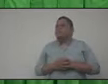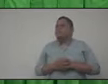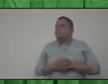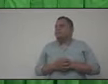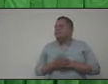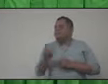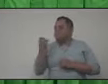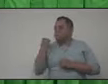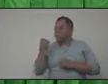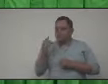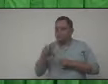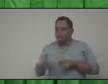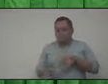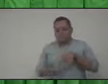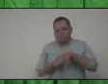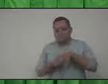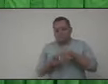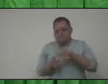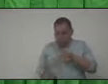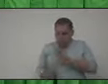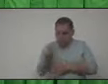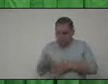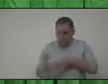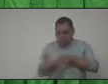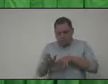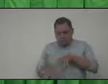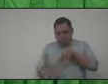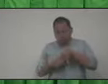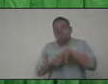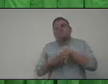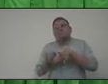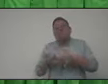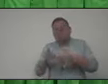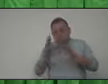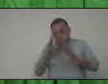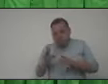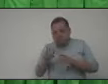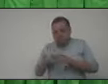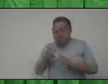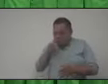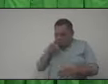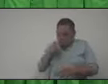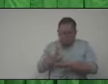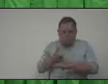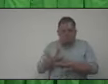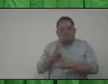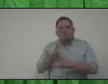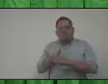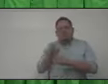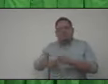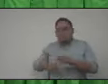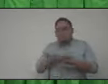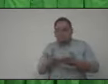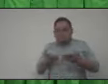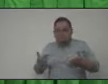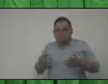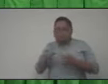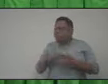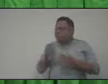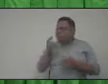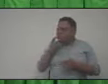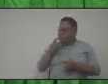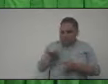Hace poco, cuando estuve en lo de la prótesis, esa prótesis es nueva, estuvieron muy pendientes, me hicieron un seguimiento muy bueno, que necesitaba, que me